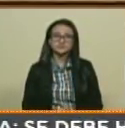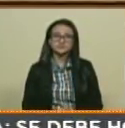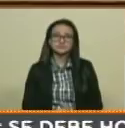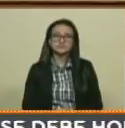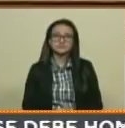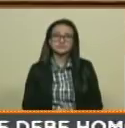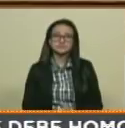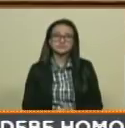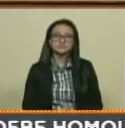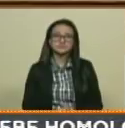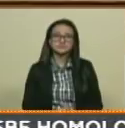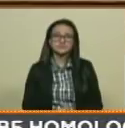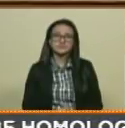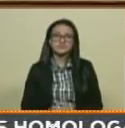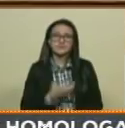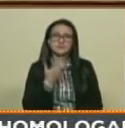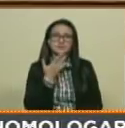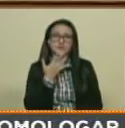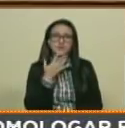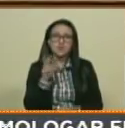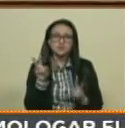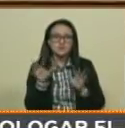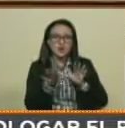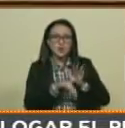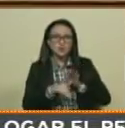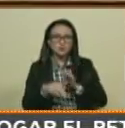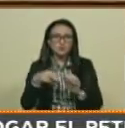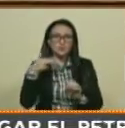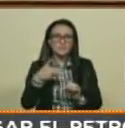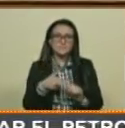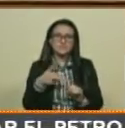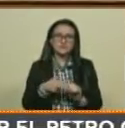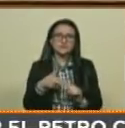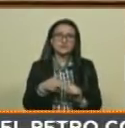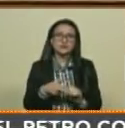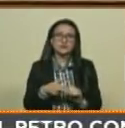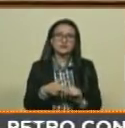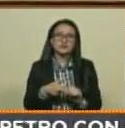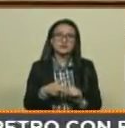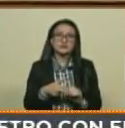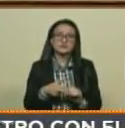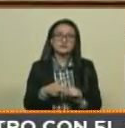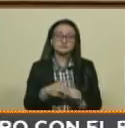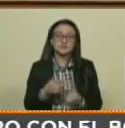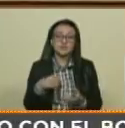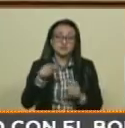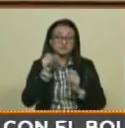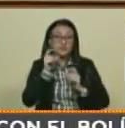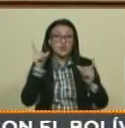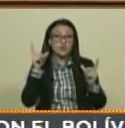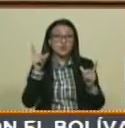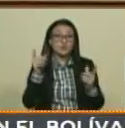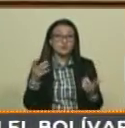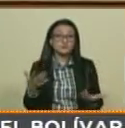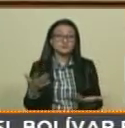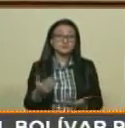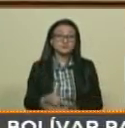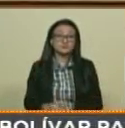Pero si el tema de la corrupción petrolera nos había asombrado, de pronto aparece